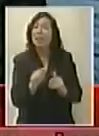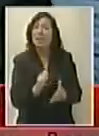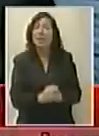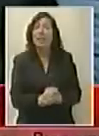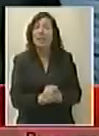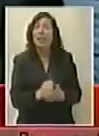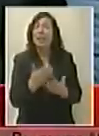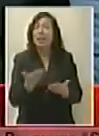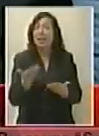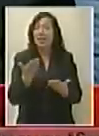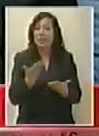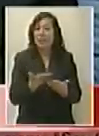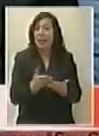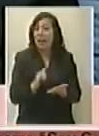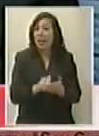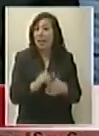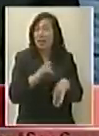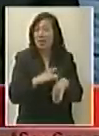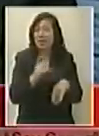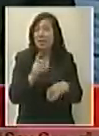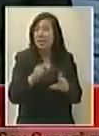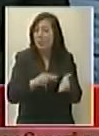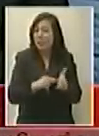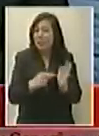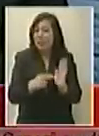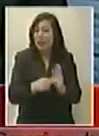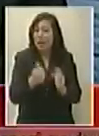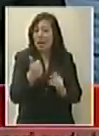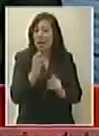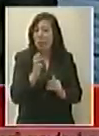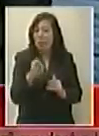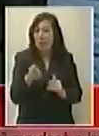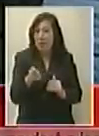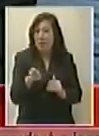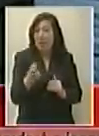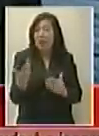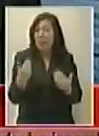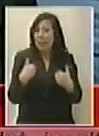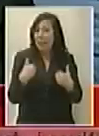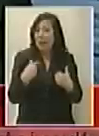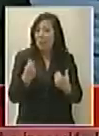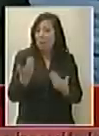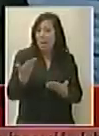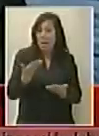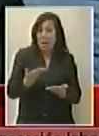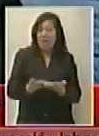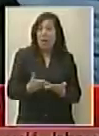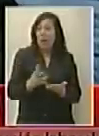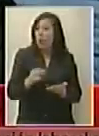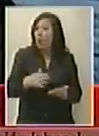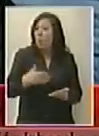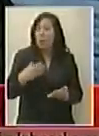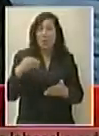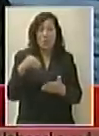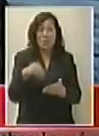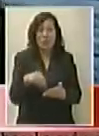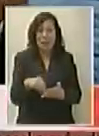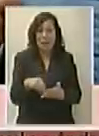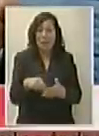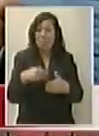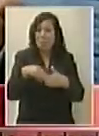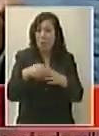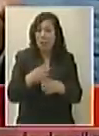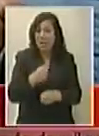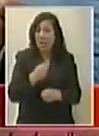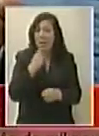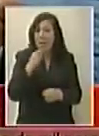o sea acas solo acaso la intangibilidad significa que las afps de pronto tienen nuestro dinero y no lo pueden poner en la bolsa